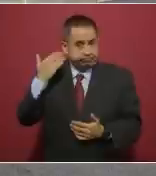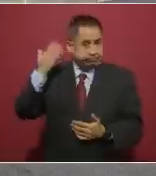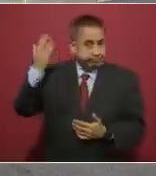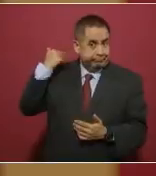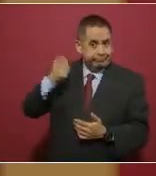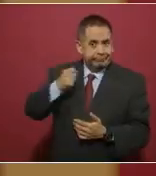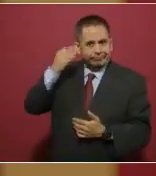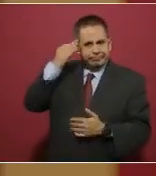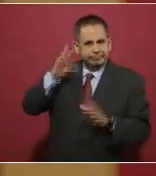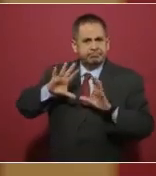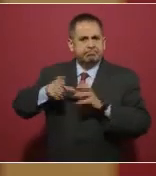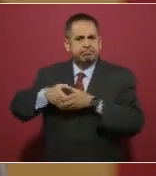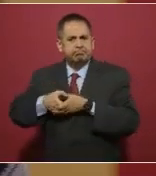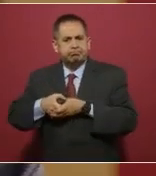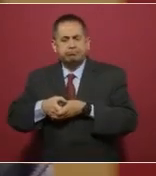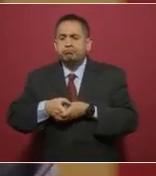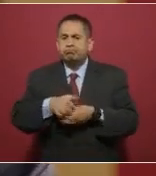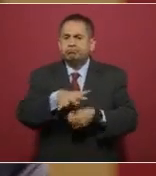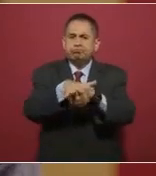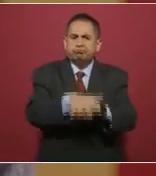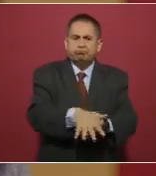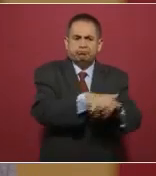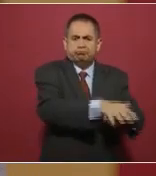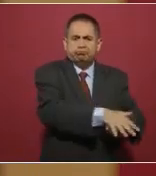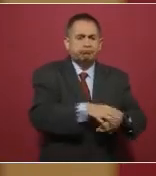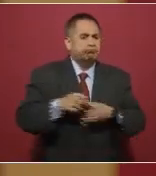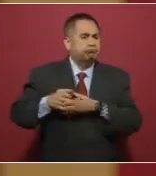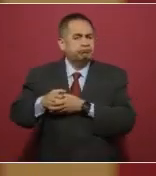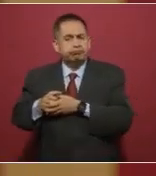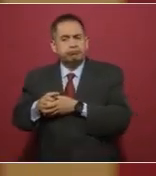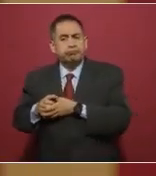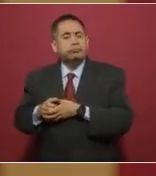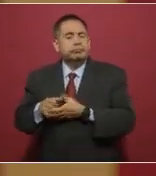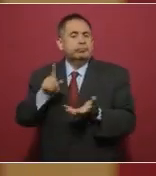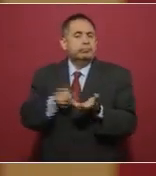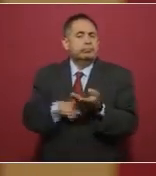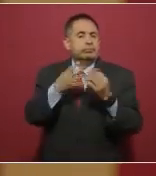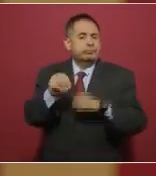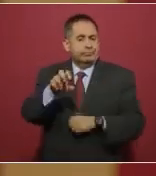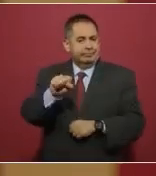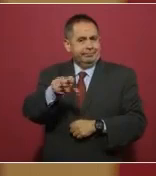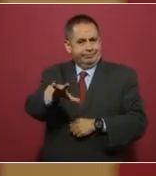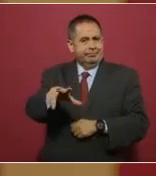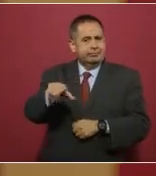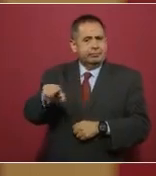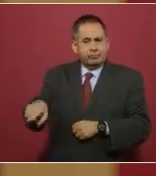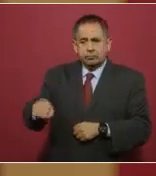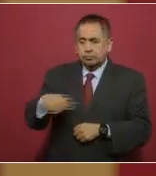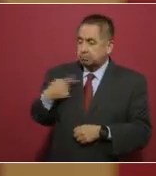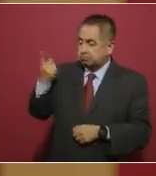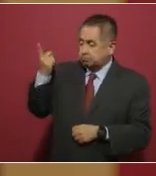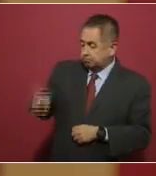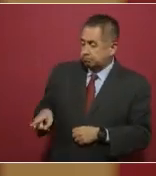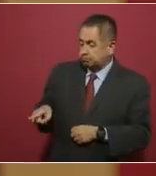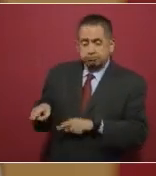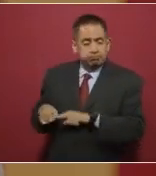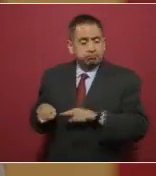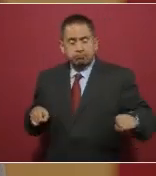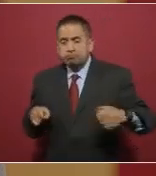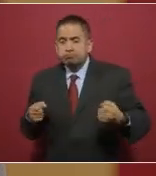durante la represión de 1968 a los estudiantes.